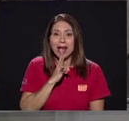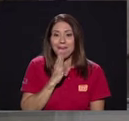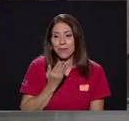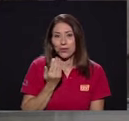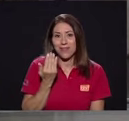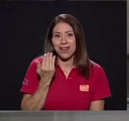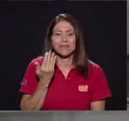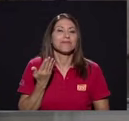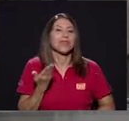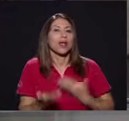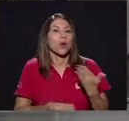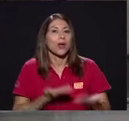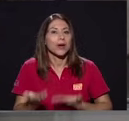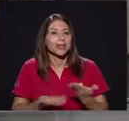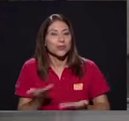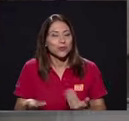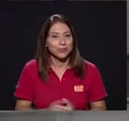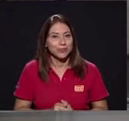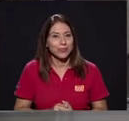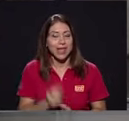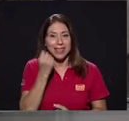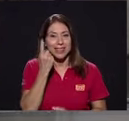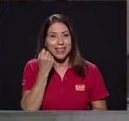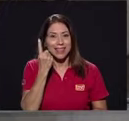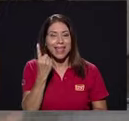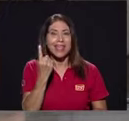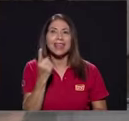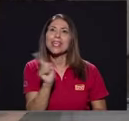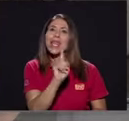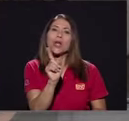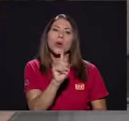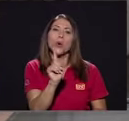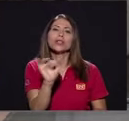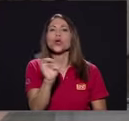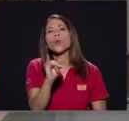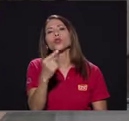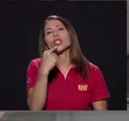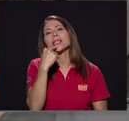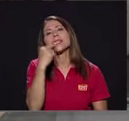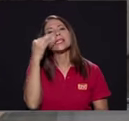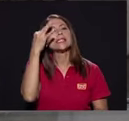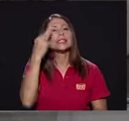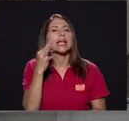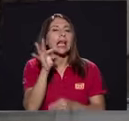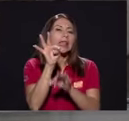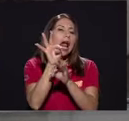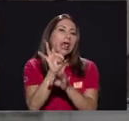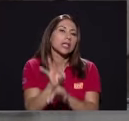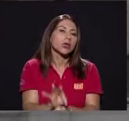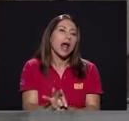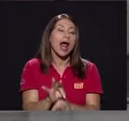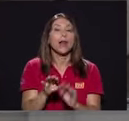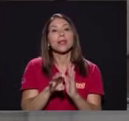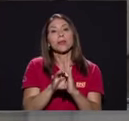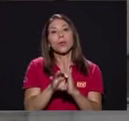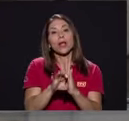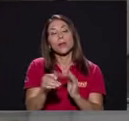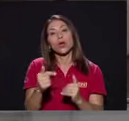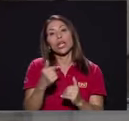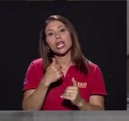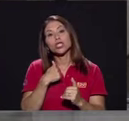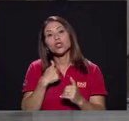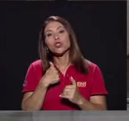medio abordar, que es la colaboración. Entender que no es como tradicionalmente se tenía entendida en que yo me